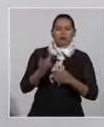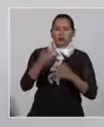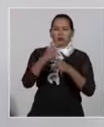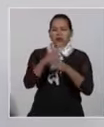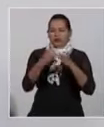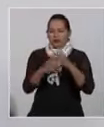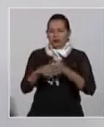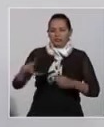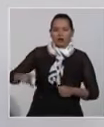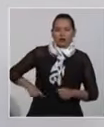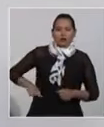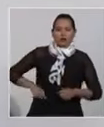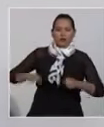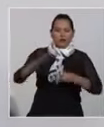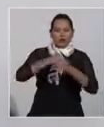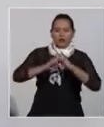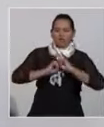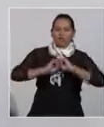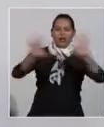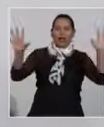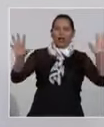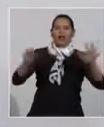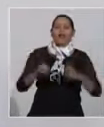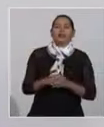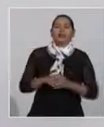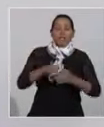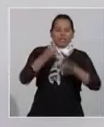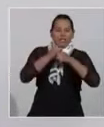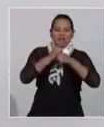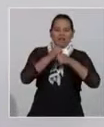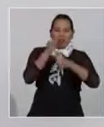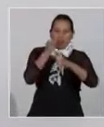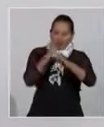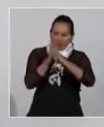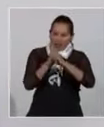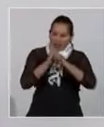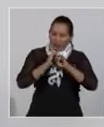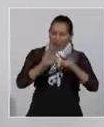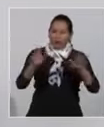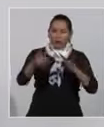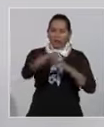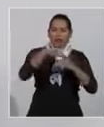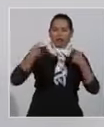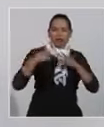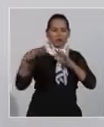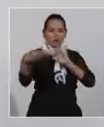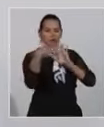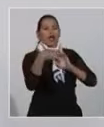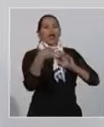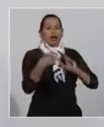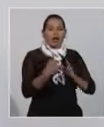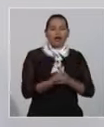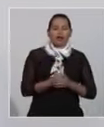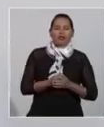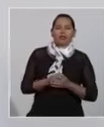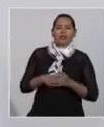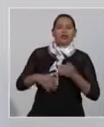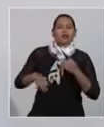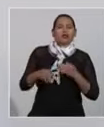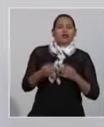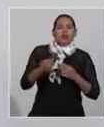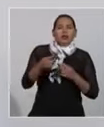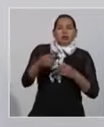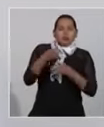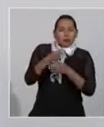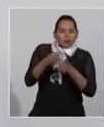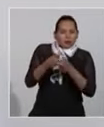van a ser abiertos a la sociedad, transmitidos y grabados en internet para que tú como ciudadano los puedas ver. En el caso de las compras relevantes por parte del